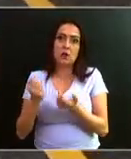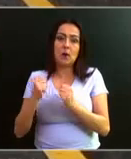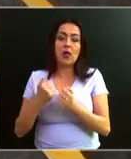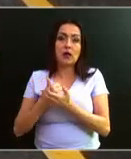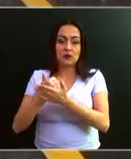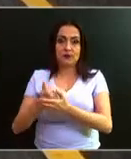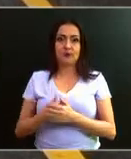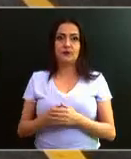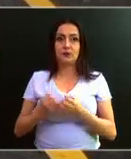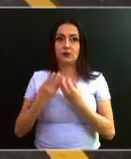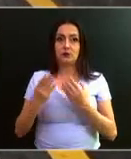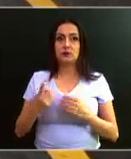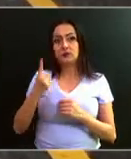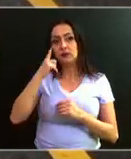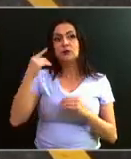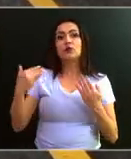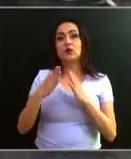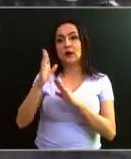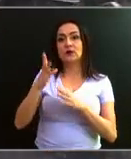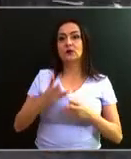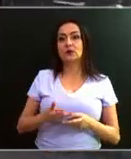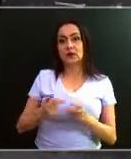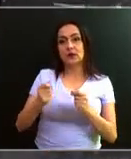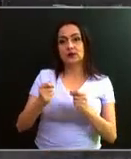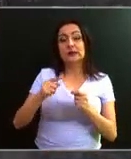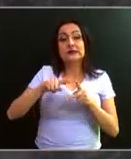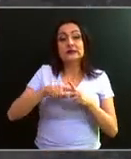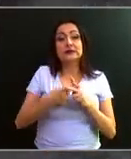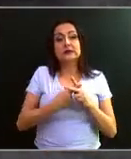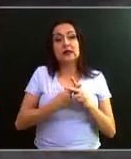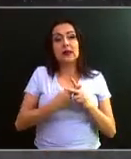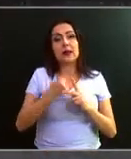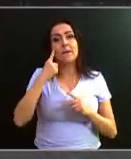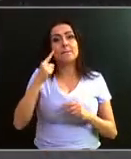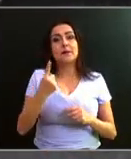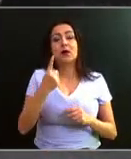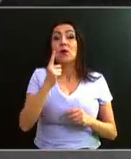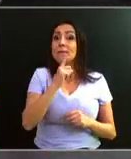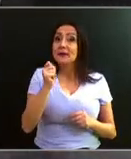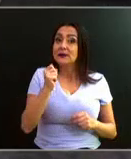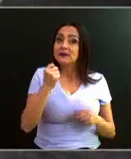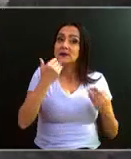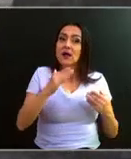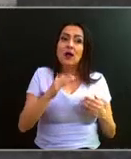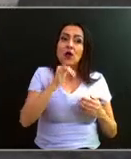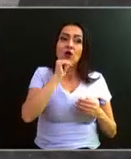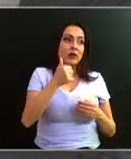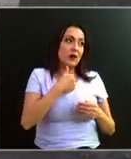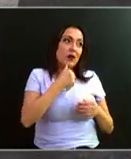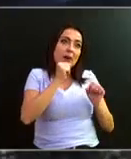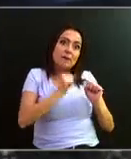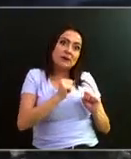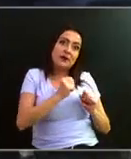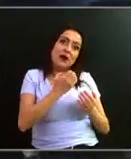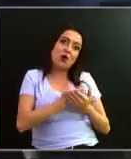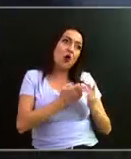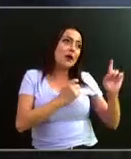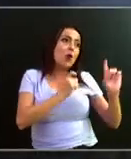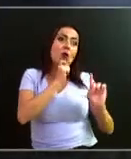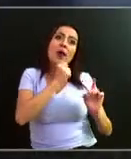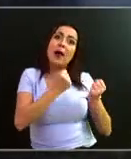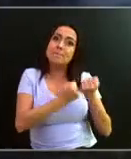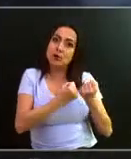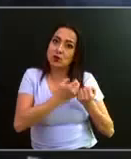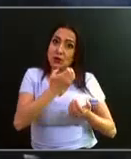ayudar en mucho para afrontar estos gastos iniciales, por lo menos en los primeros meses, ya no teniendo la posibilidad o no teniendo